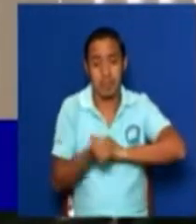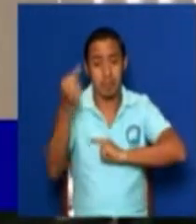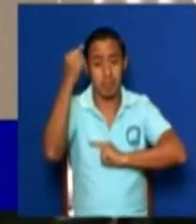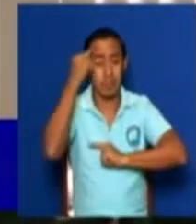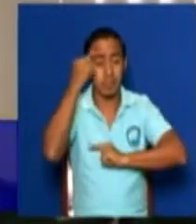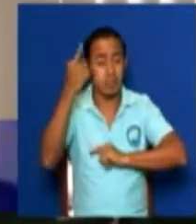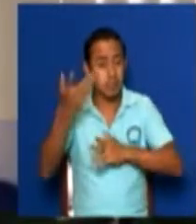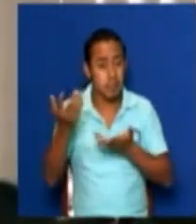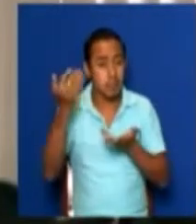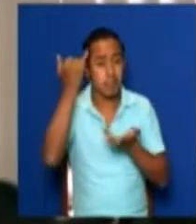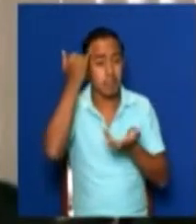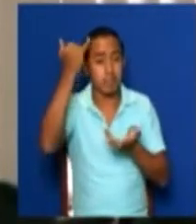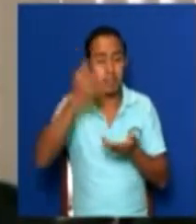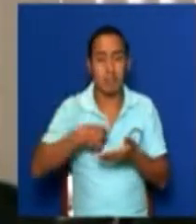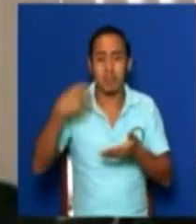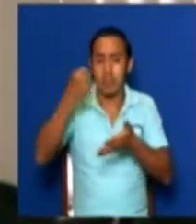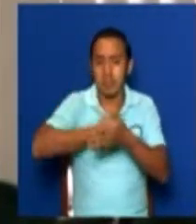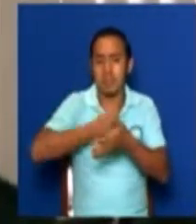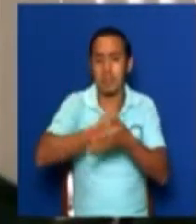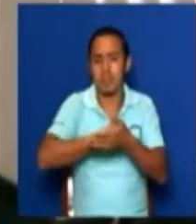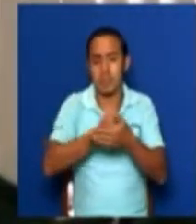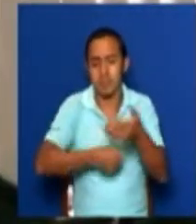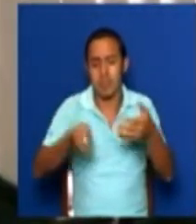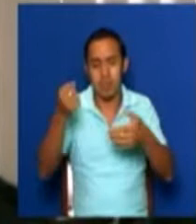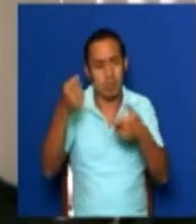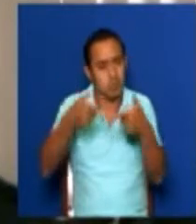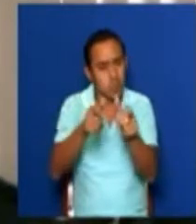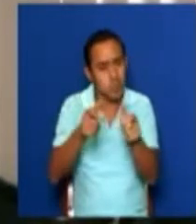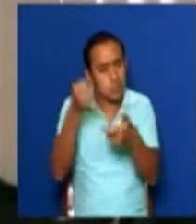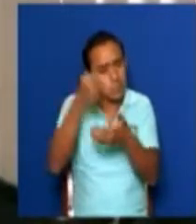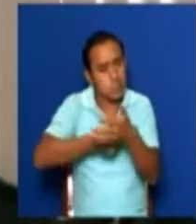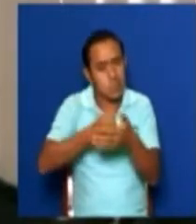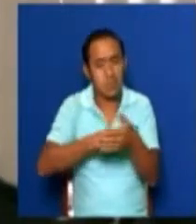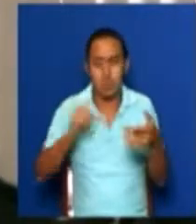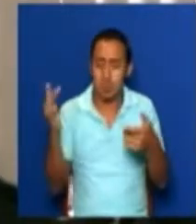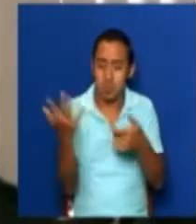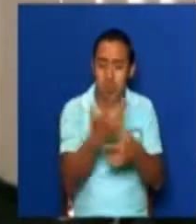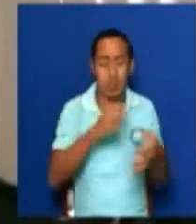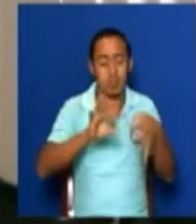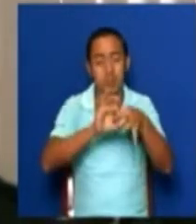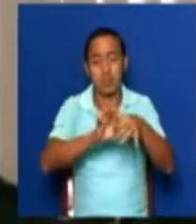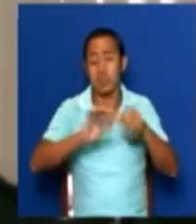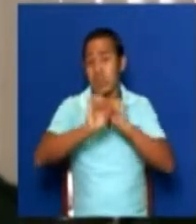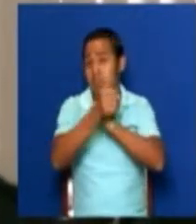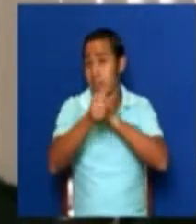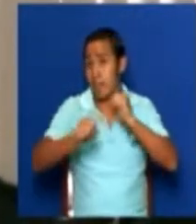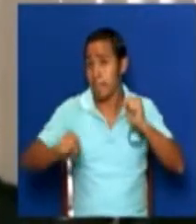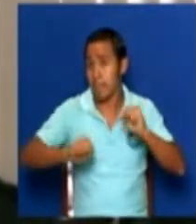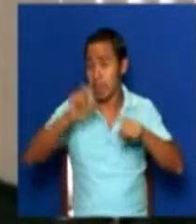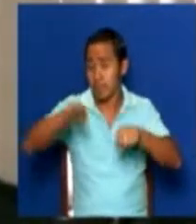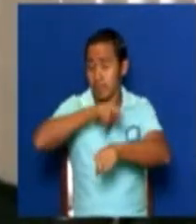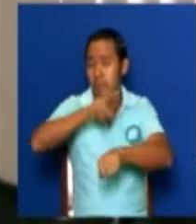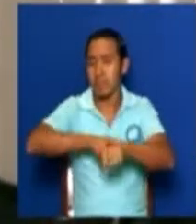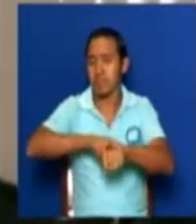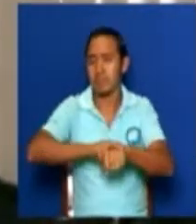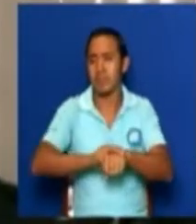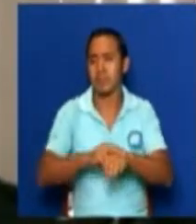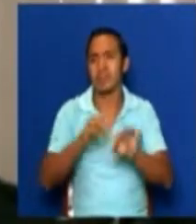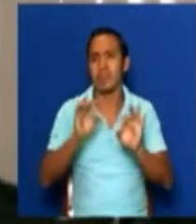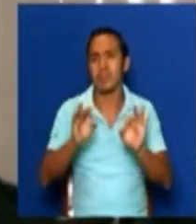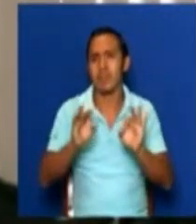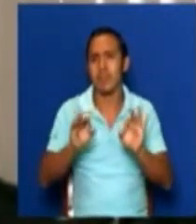hacemos algo, un esfuerzo conjunto de todos los involucrados en una campaña nacional para